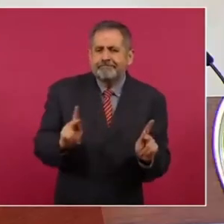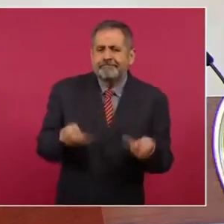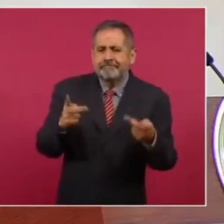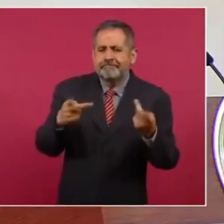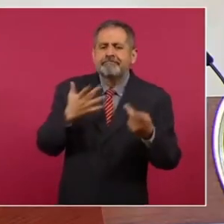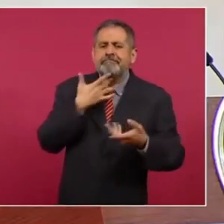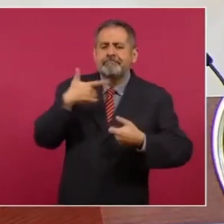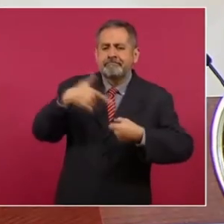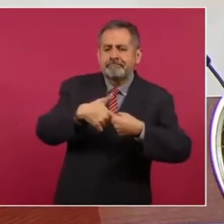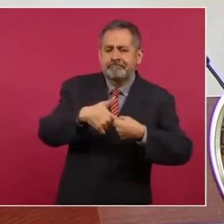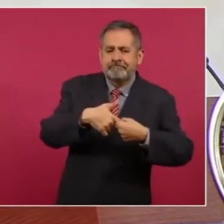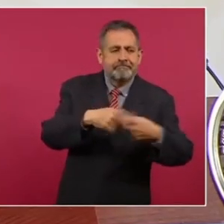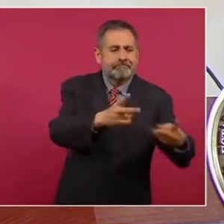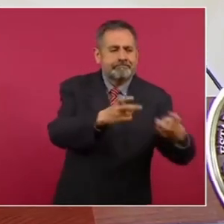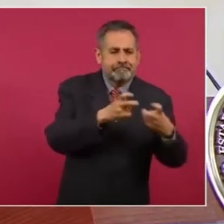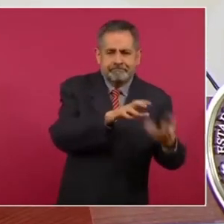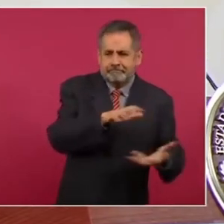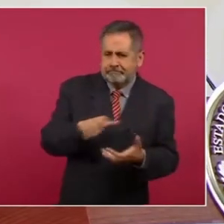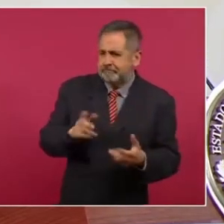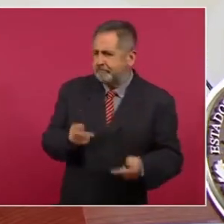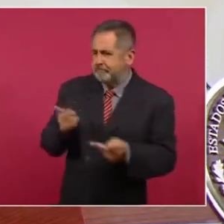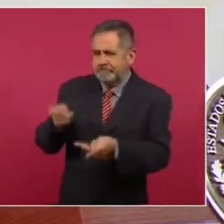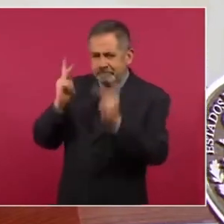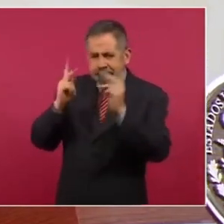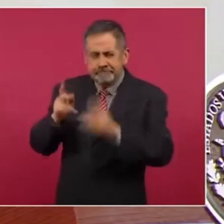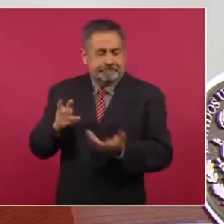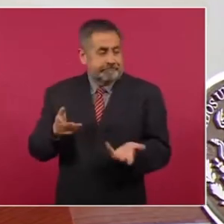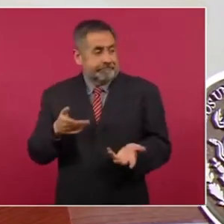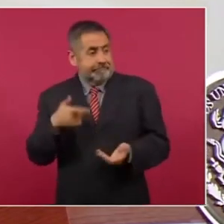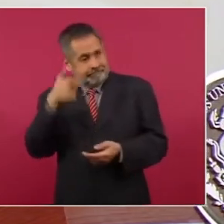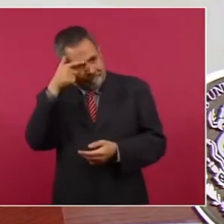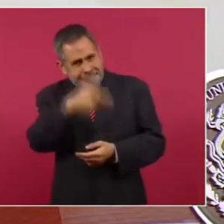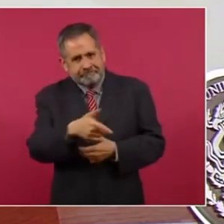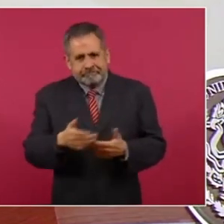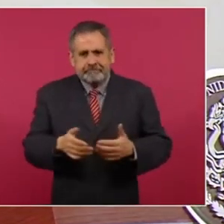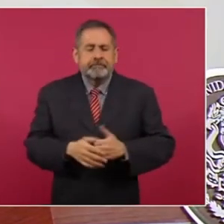huachicol. Bueno, se llegó al extremo